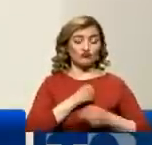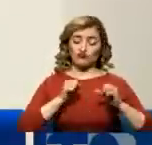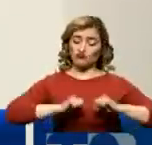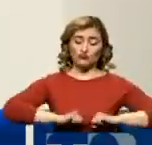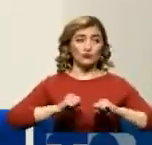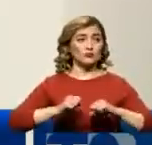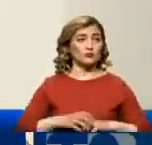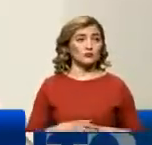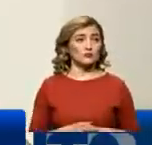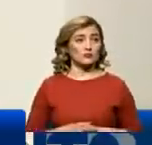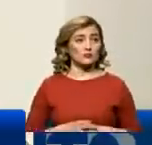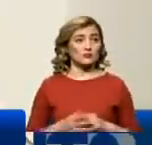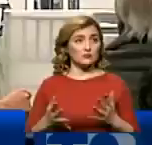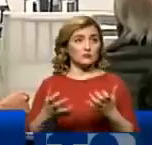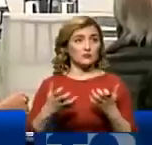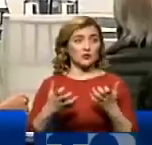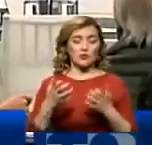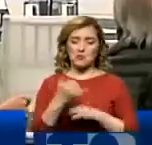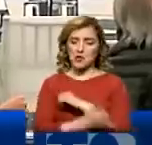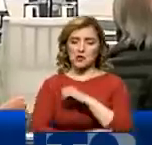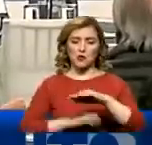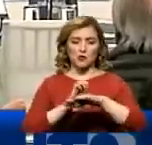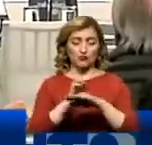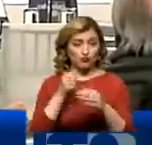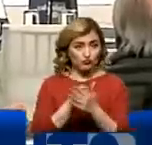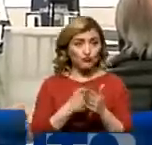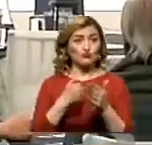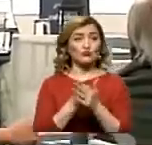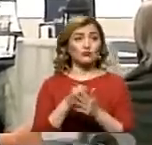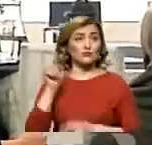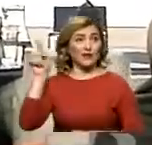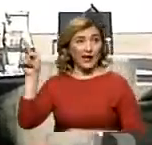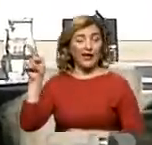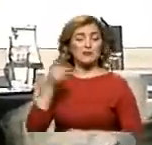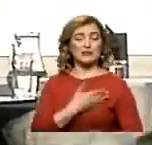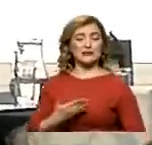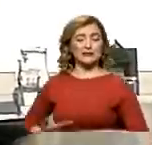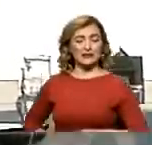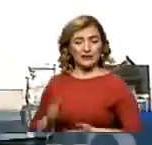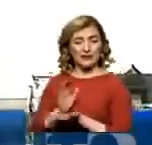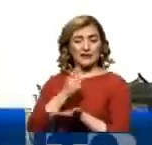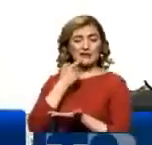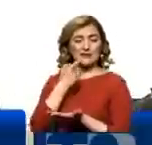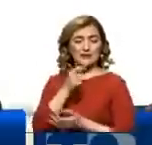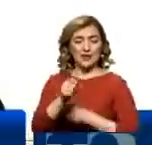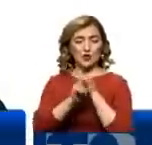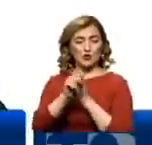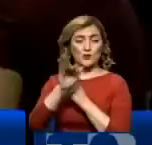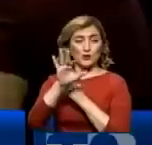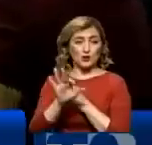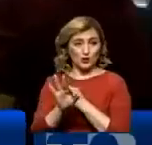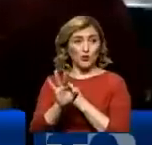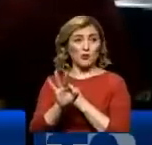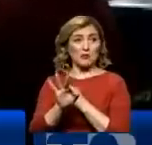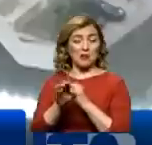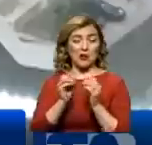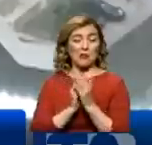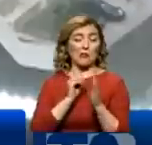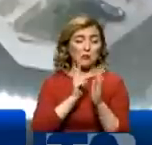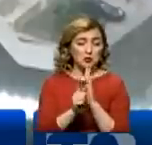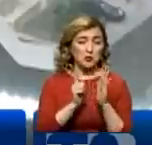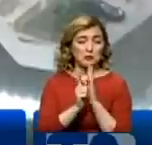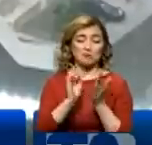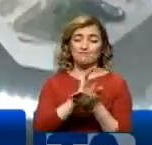a para que el país siga adelante. Granda resalta que en 2019 el IES no había realizado desinversiones en el BIES y dice que